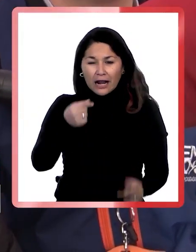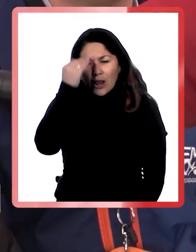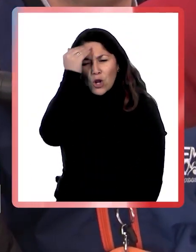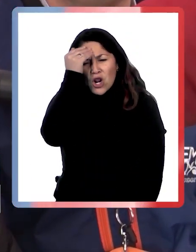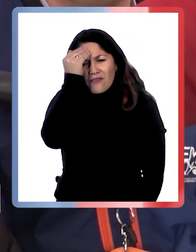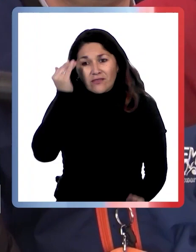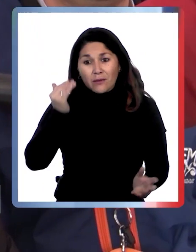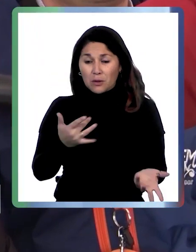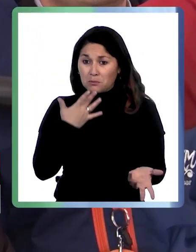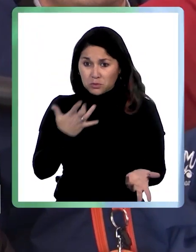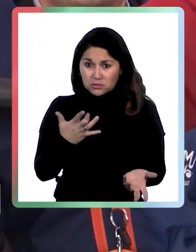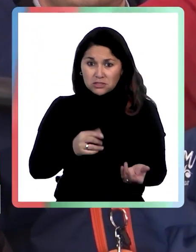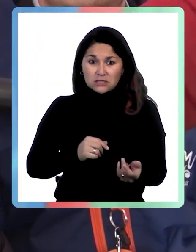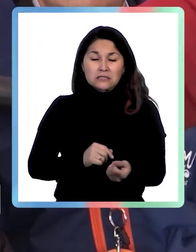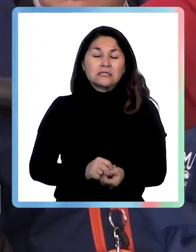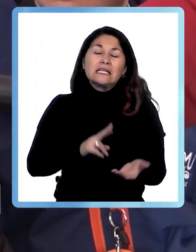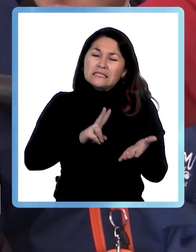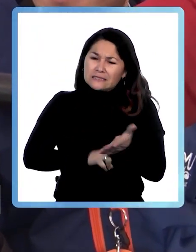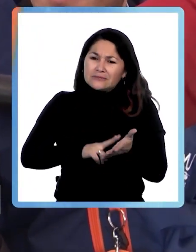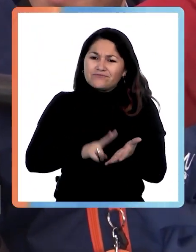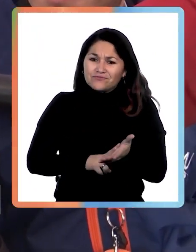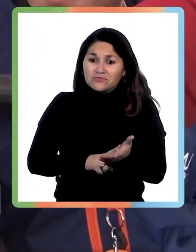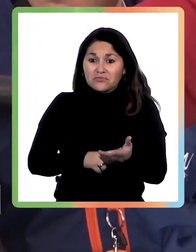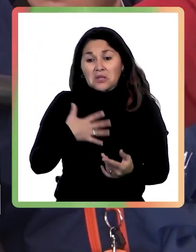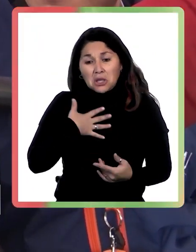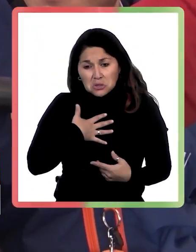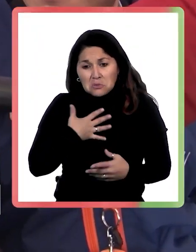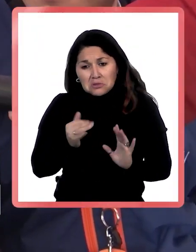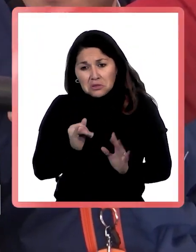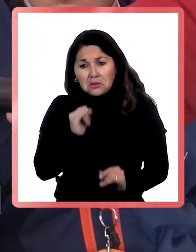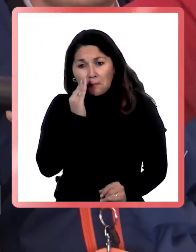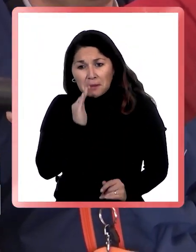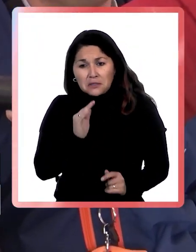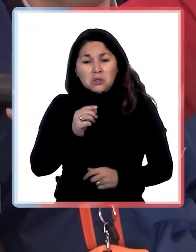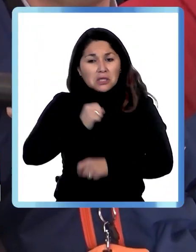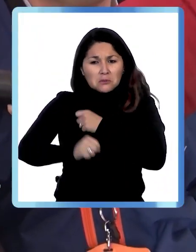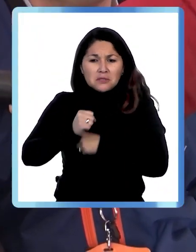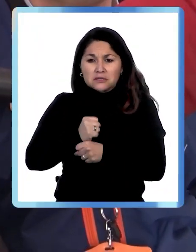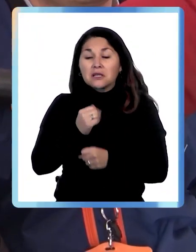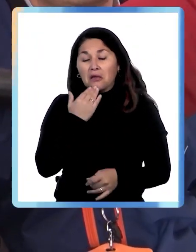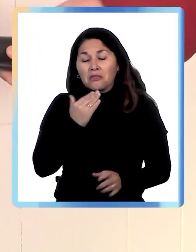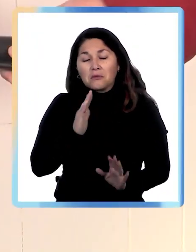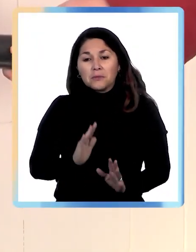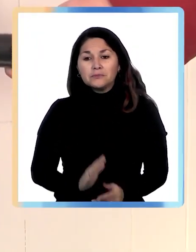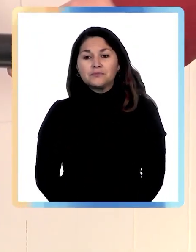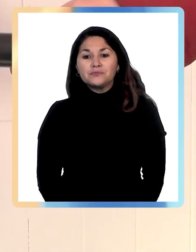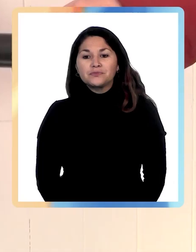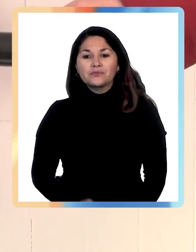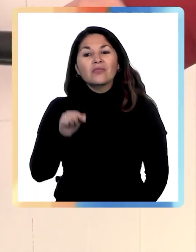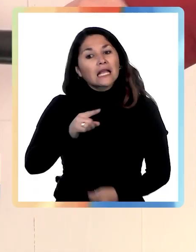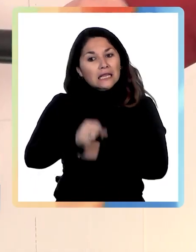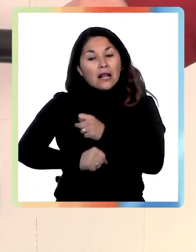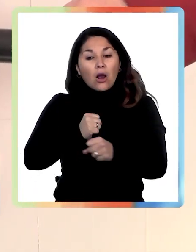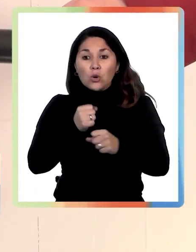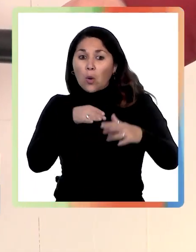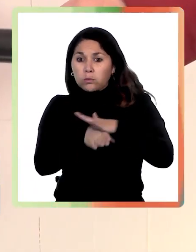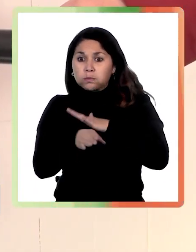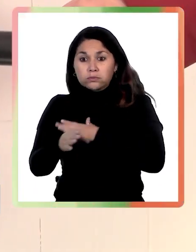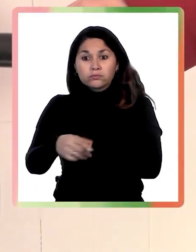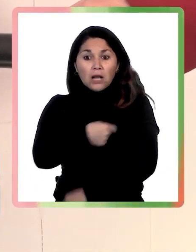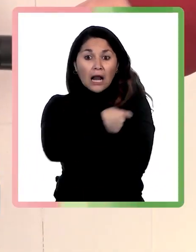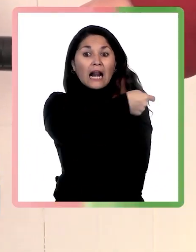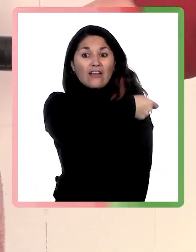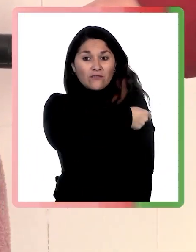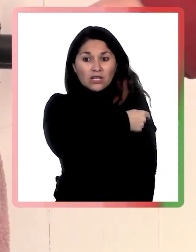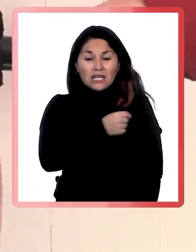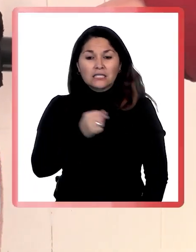enfermarse porque yo sdo años en todo caso me puesto la influenza pasada tod a la verdad es que vinimos nosotros a vacunarnos por la